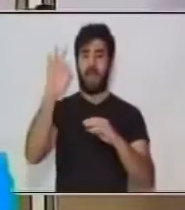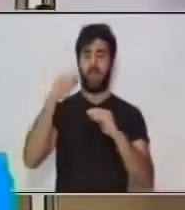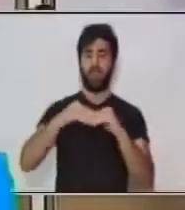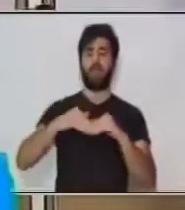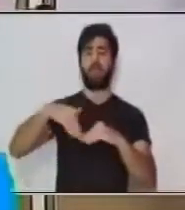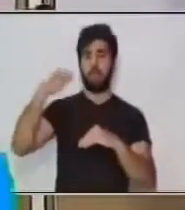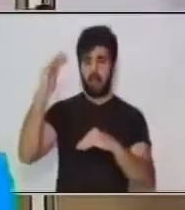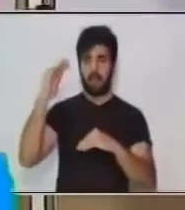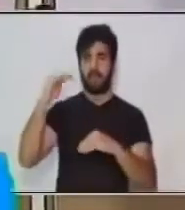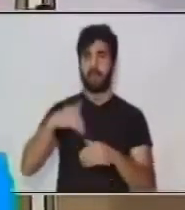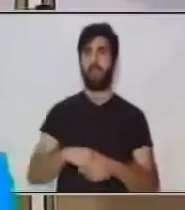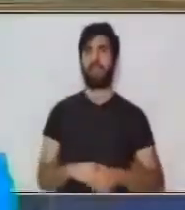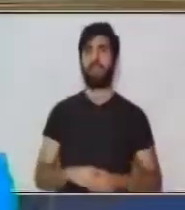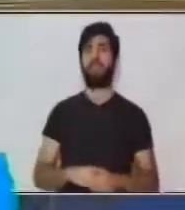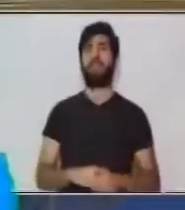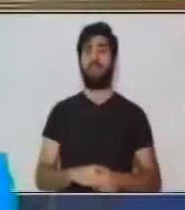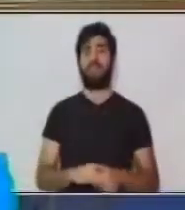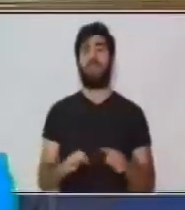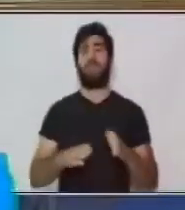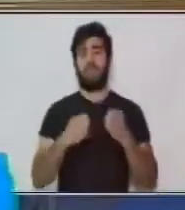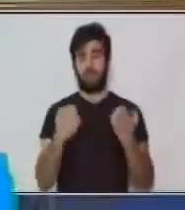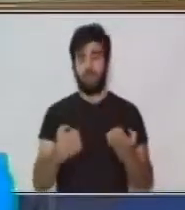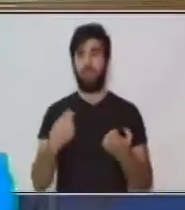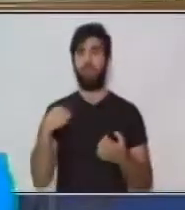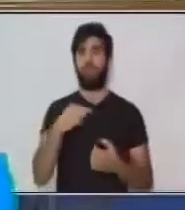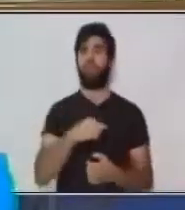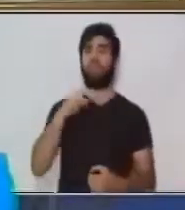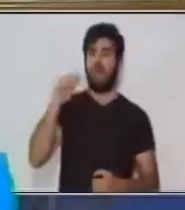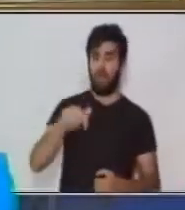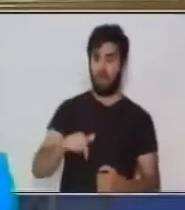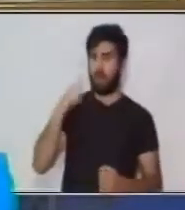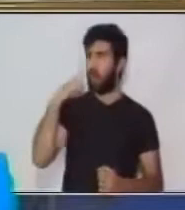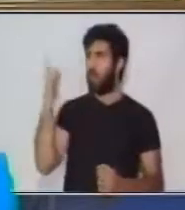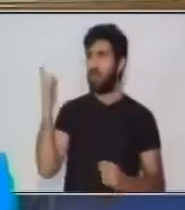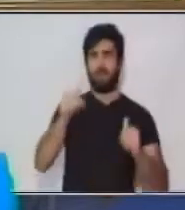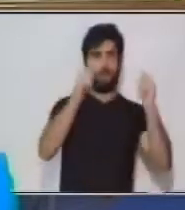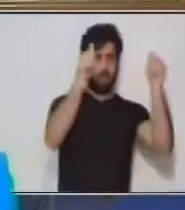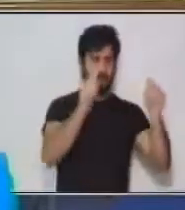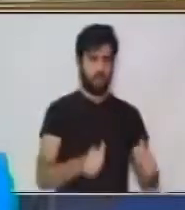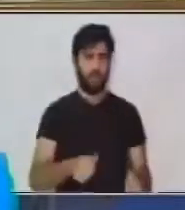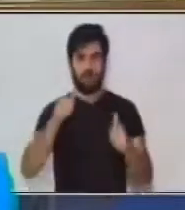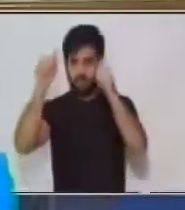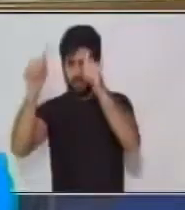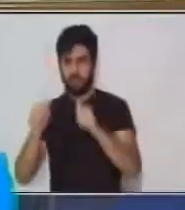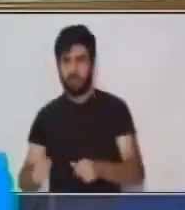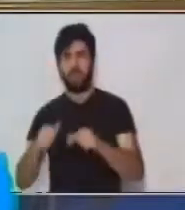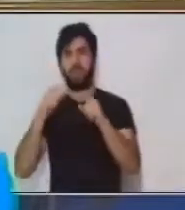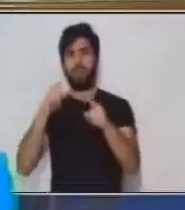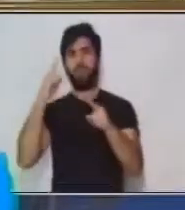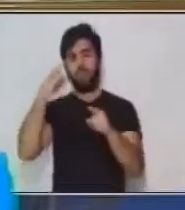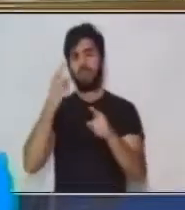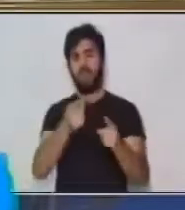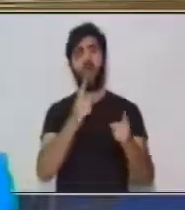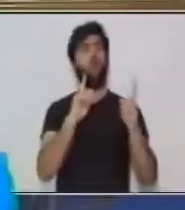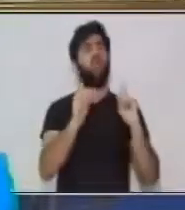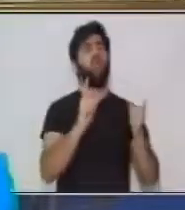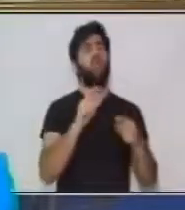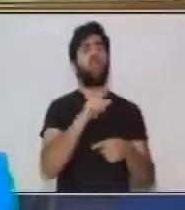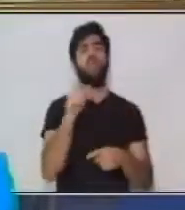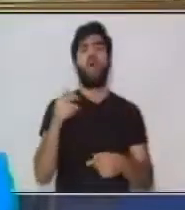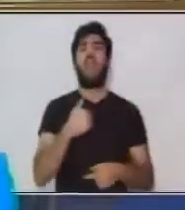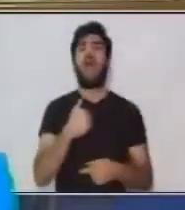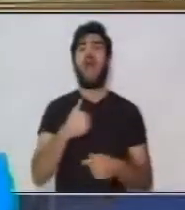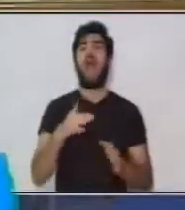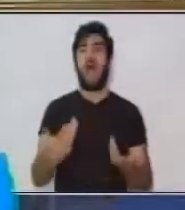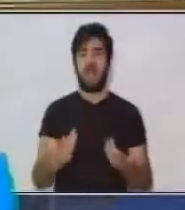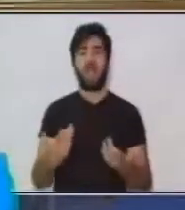menores de 180 grados. ¿Cuál de estas crees que cumple esa característica? Hay